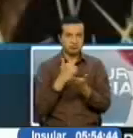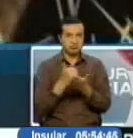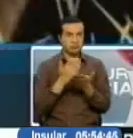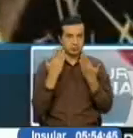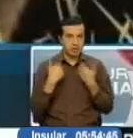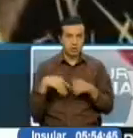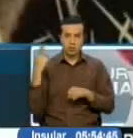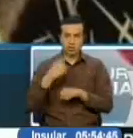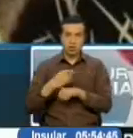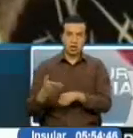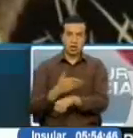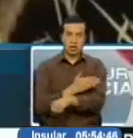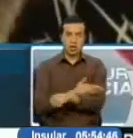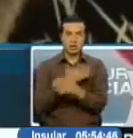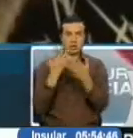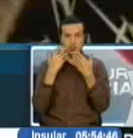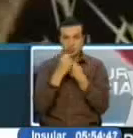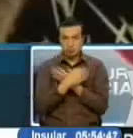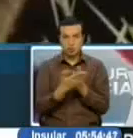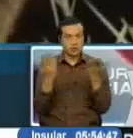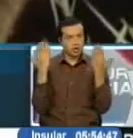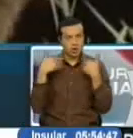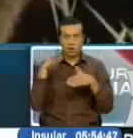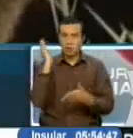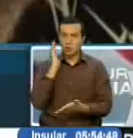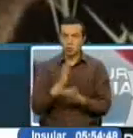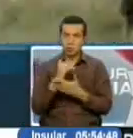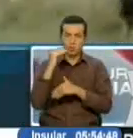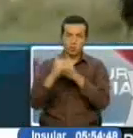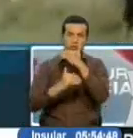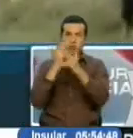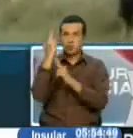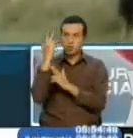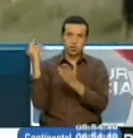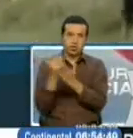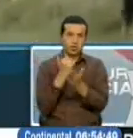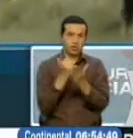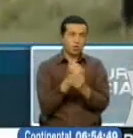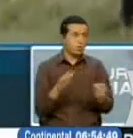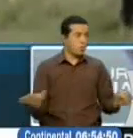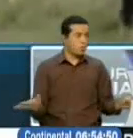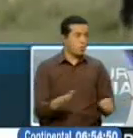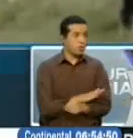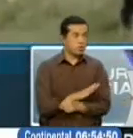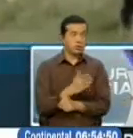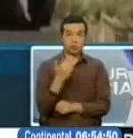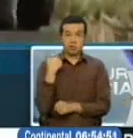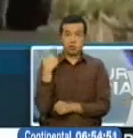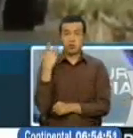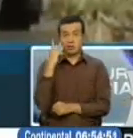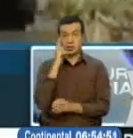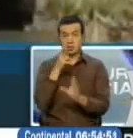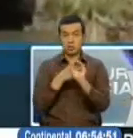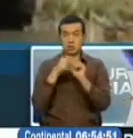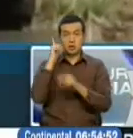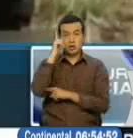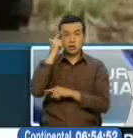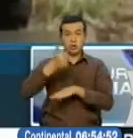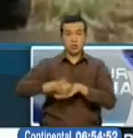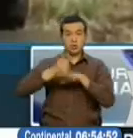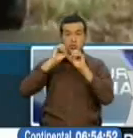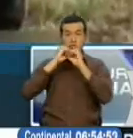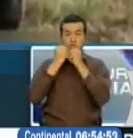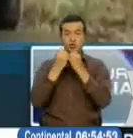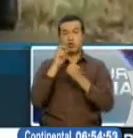un día antes del acto en el que se dará por concluido el proceso de desarme de esa guerrilla y que contará con la presencia del líder de esa